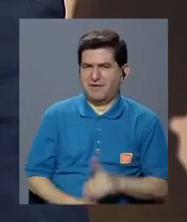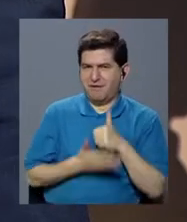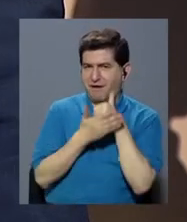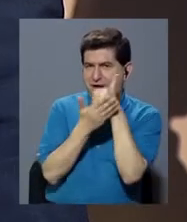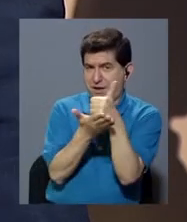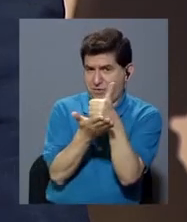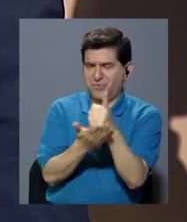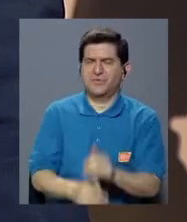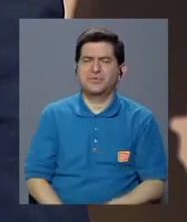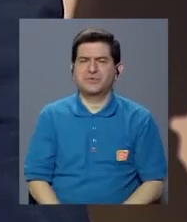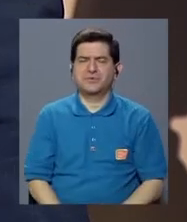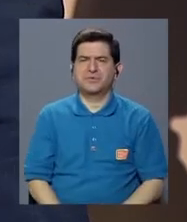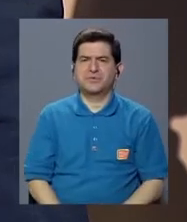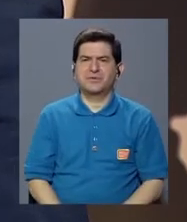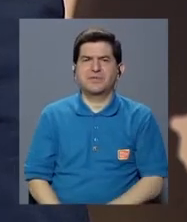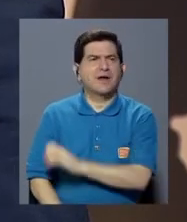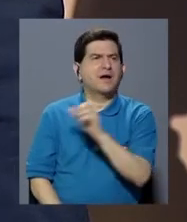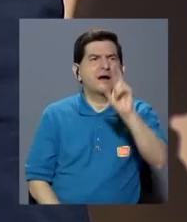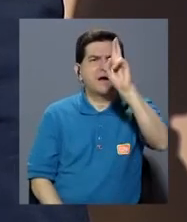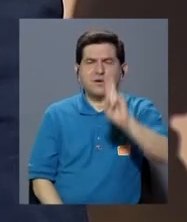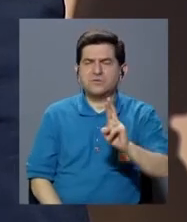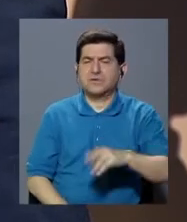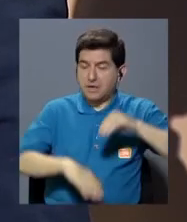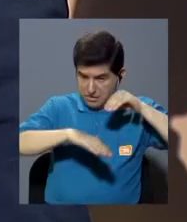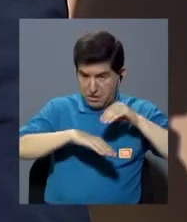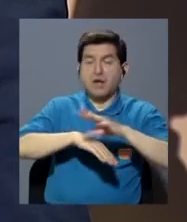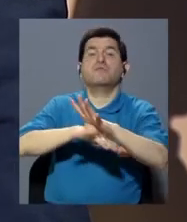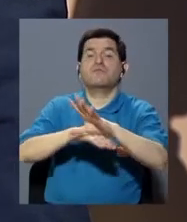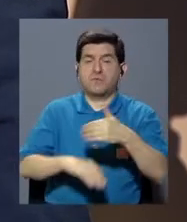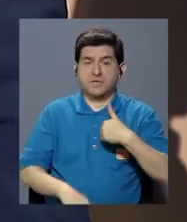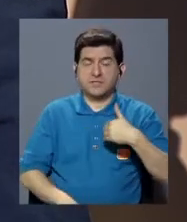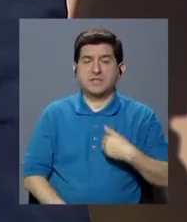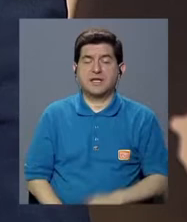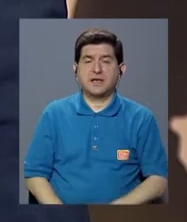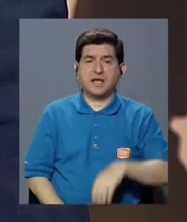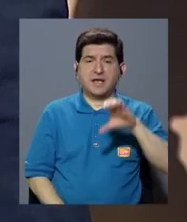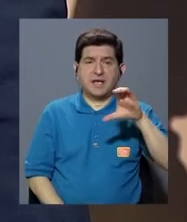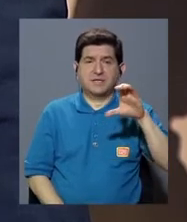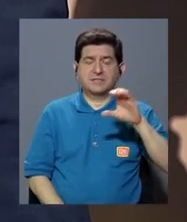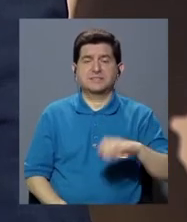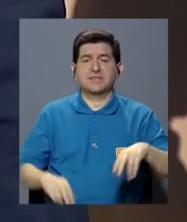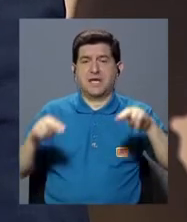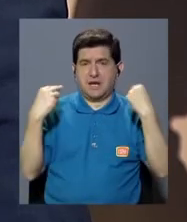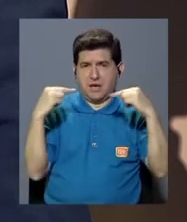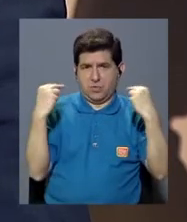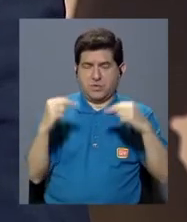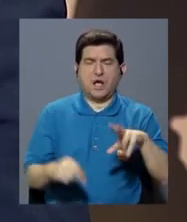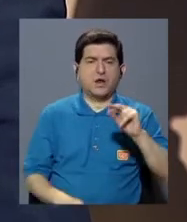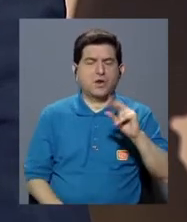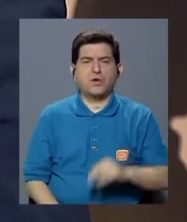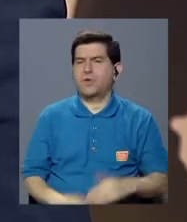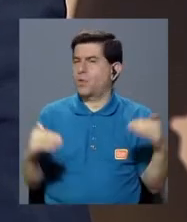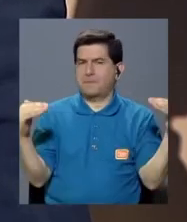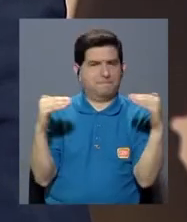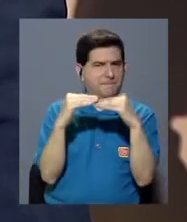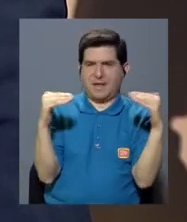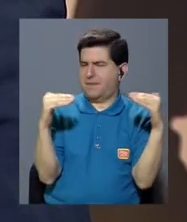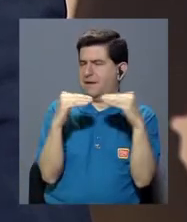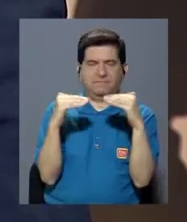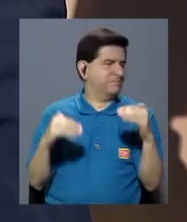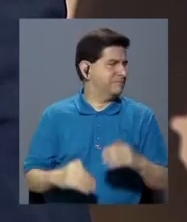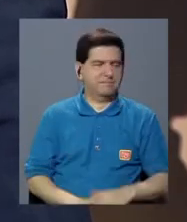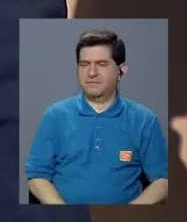contribuye. El peso que Costa Rica tiene sobre la carbono neutralidad más bien no es de empate,